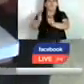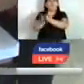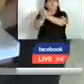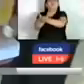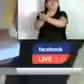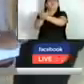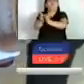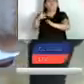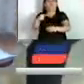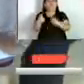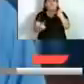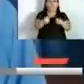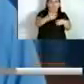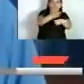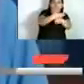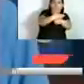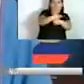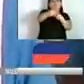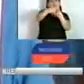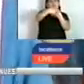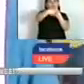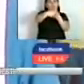Unión por el Partido Arena.